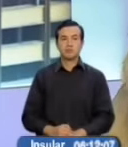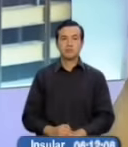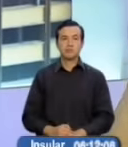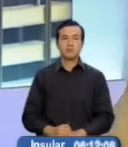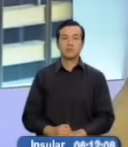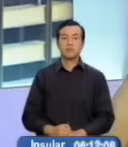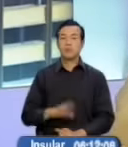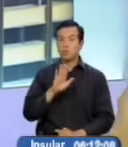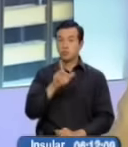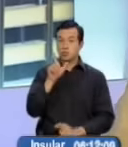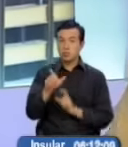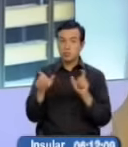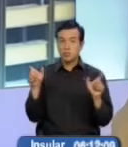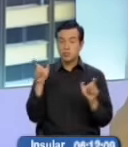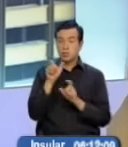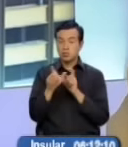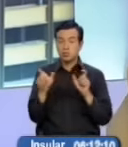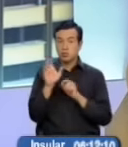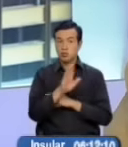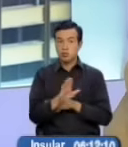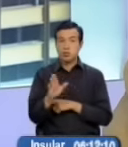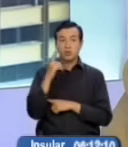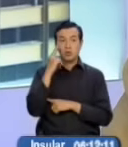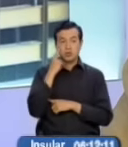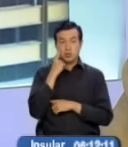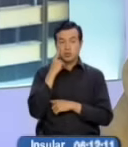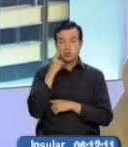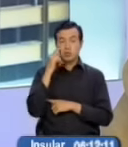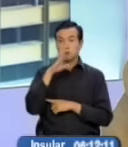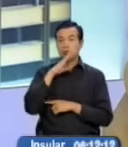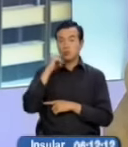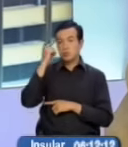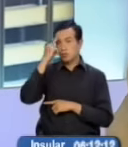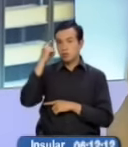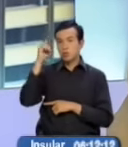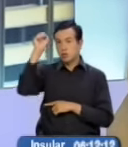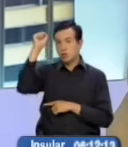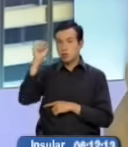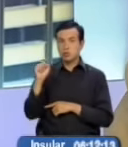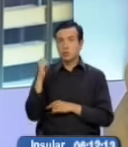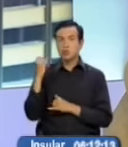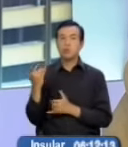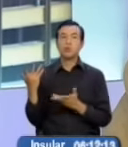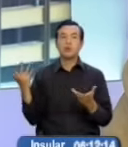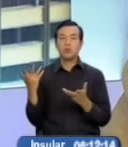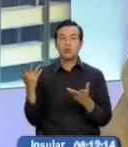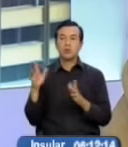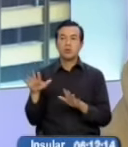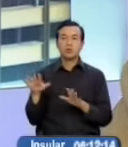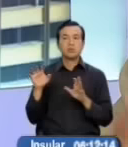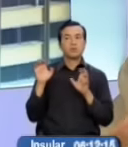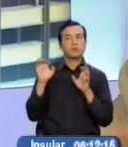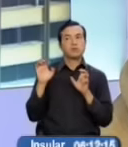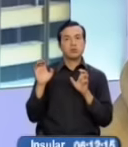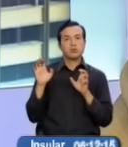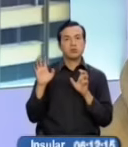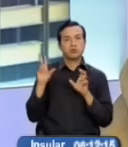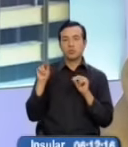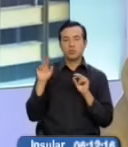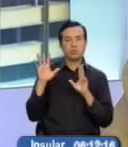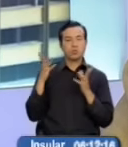del electorado que estuvo con Rafael Correa en la Sierra ahora tiene reticencias o no